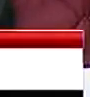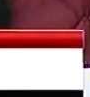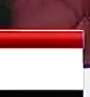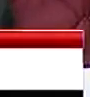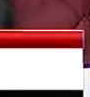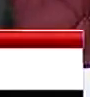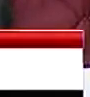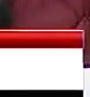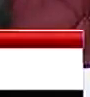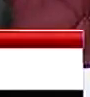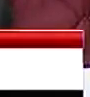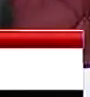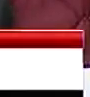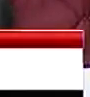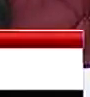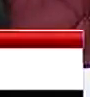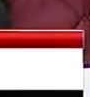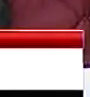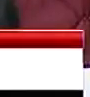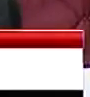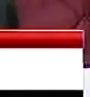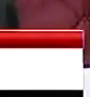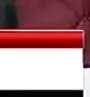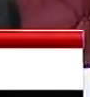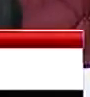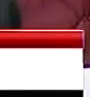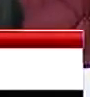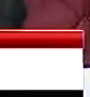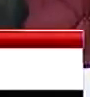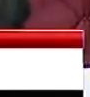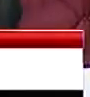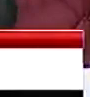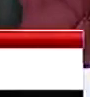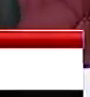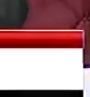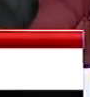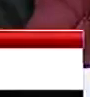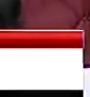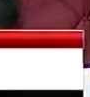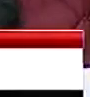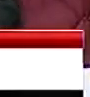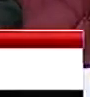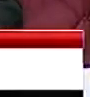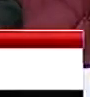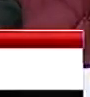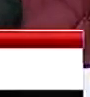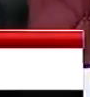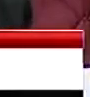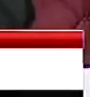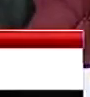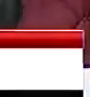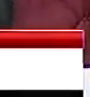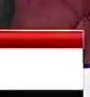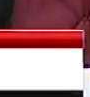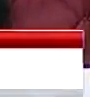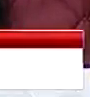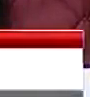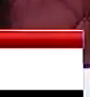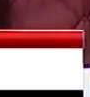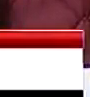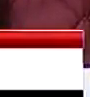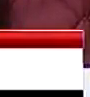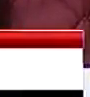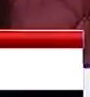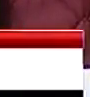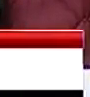y de los procedimientos técnicos y científicos que se van a aplicar, vamos a saber quién eres. Entonces, si no quieres que sepamos